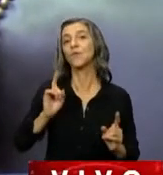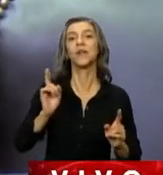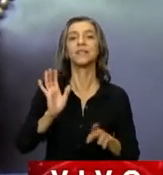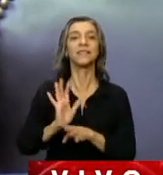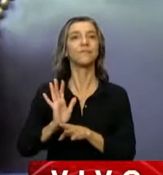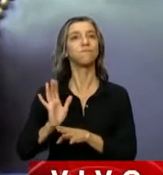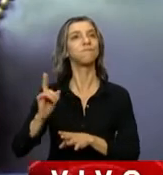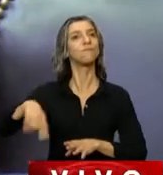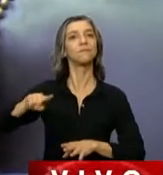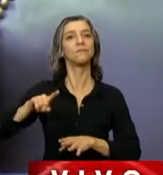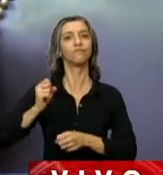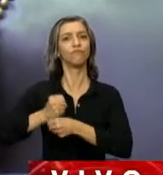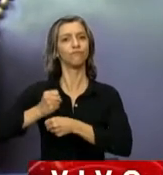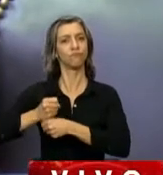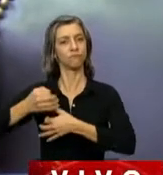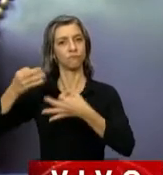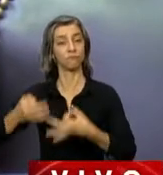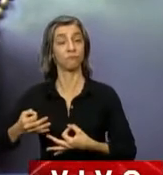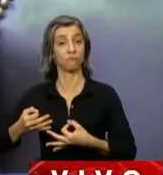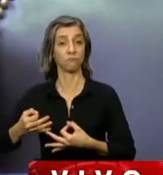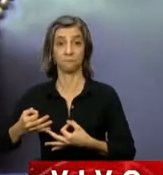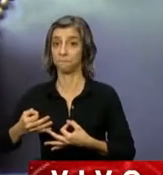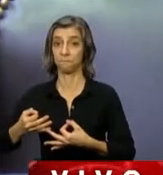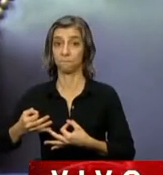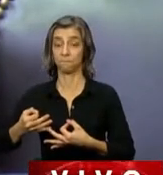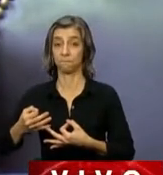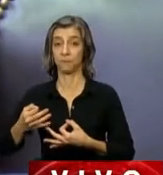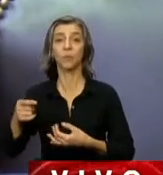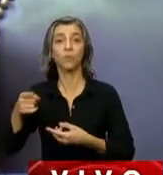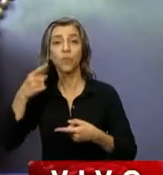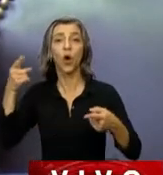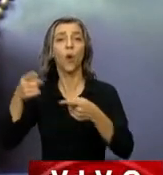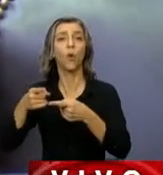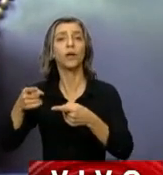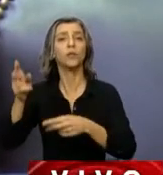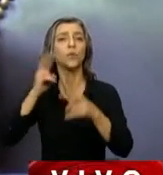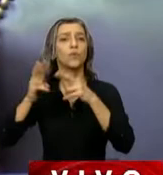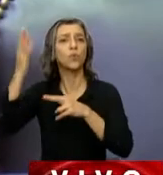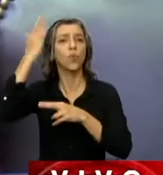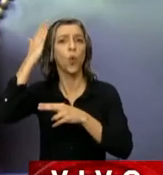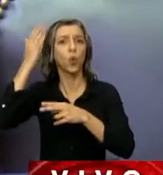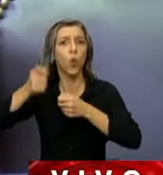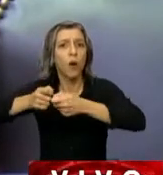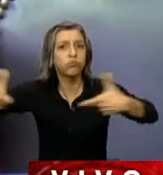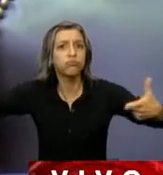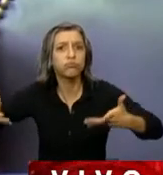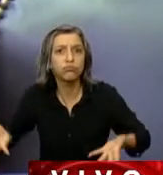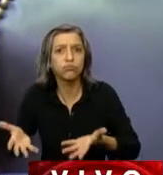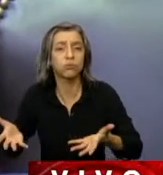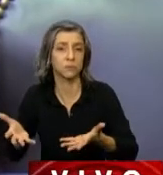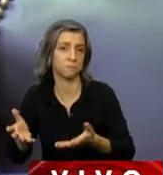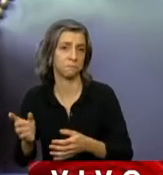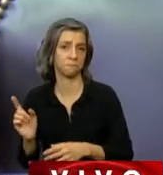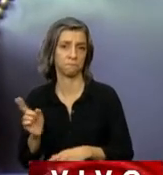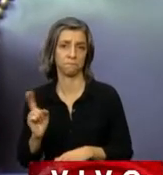de ninguna manera lo que corresponde para fomentar o mejorar las condiciones de la cultura en la Argentina. Pero